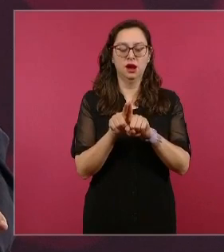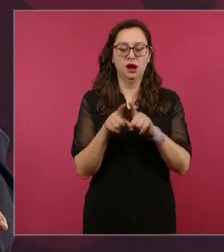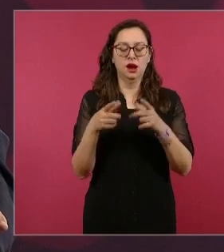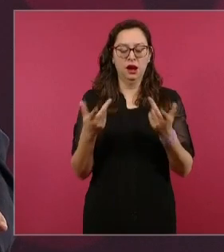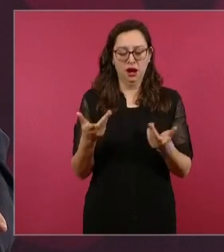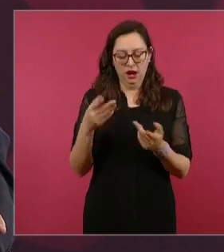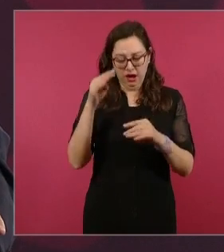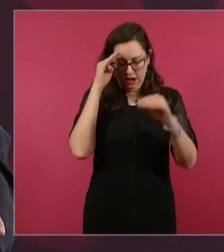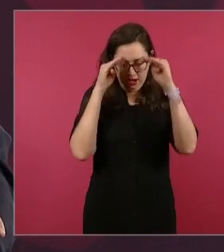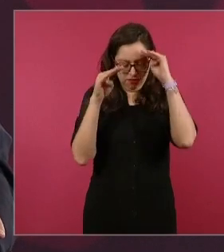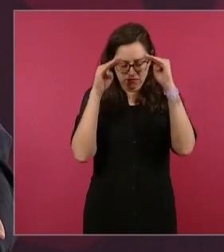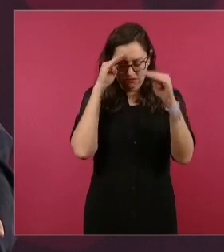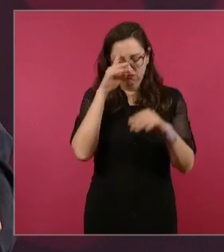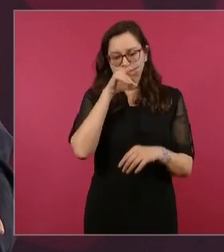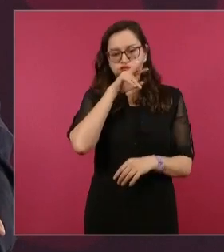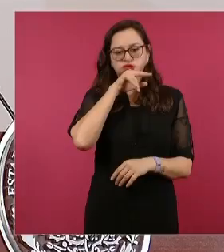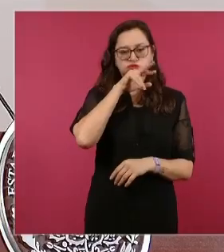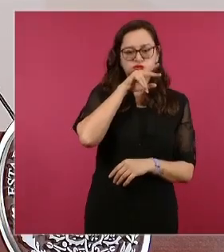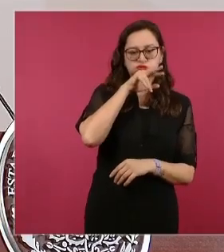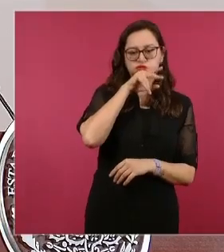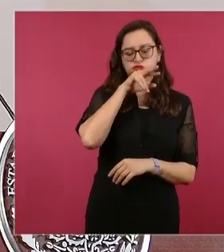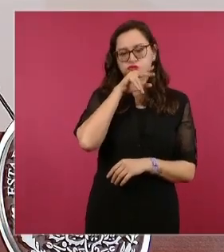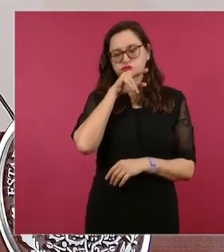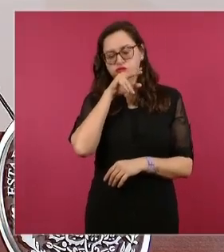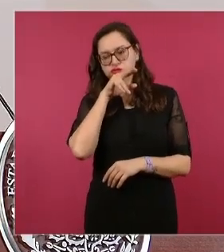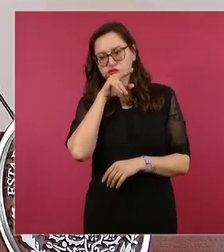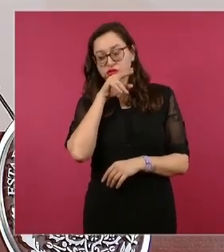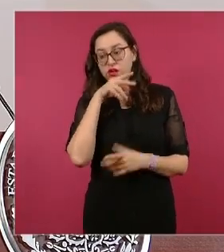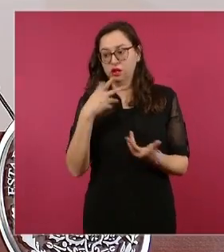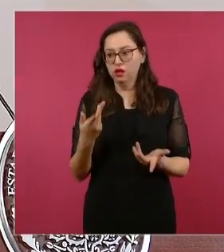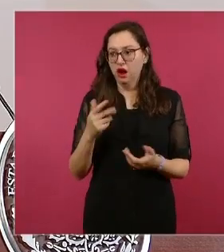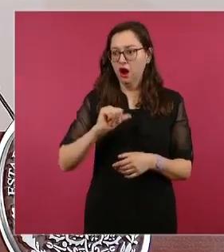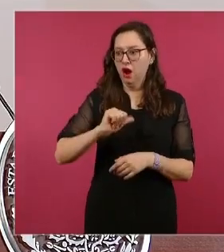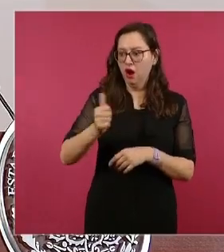el que no haya repetición